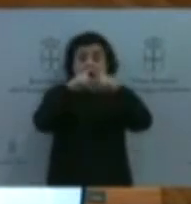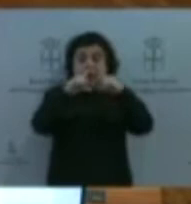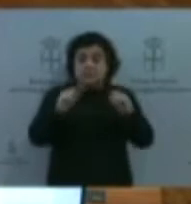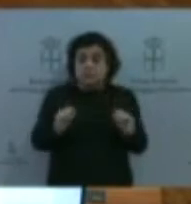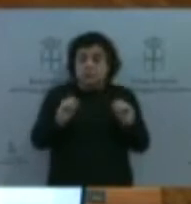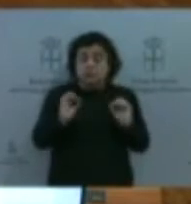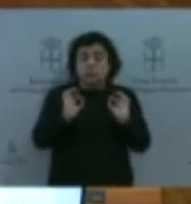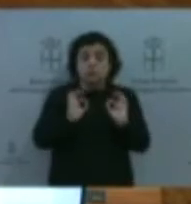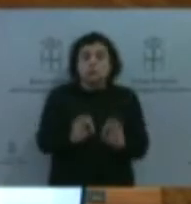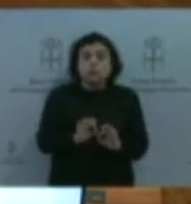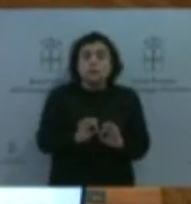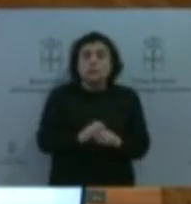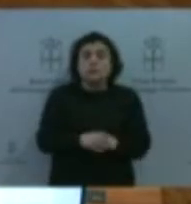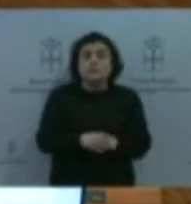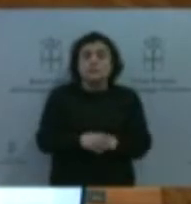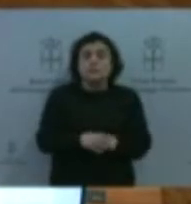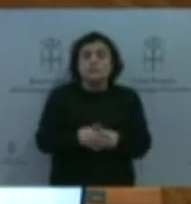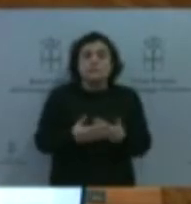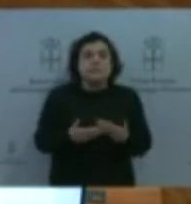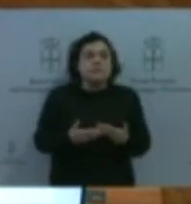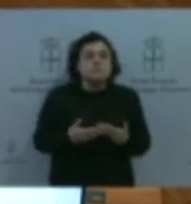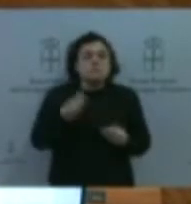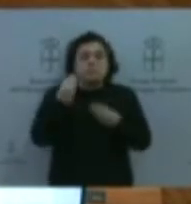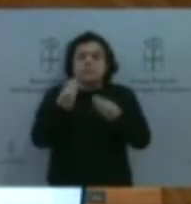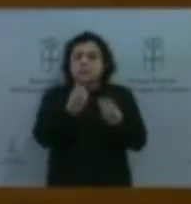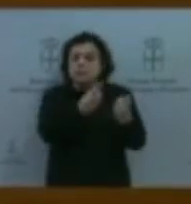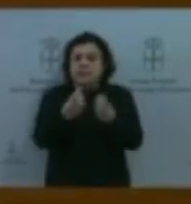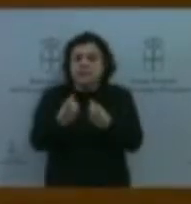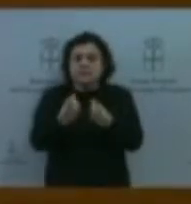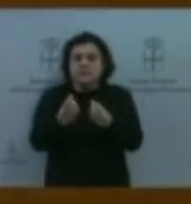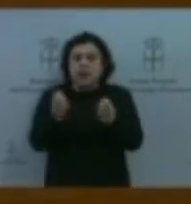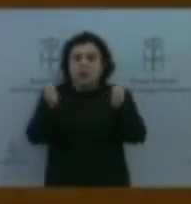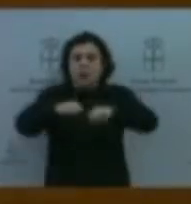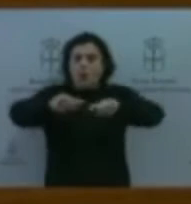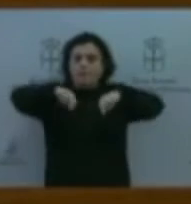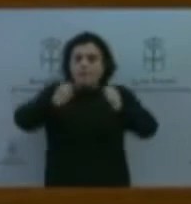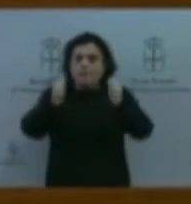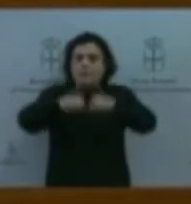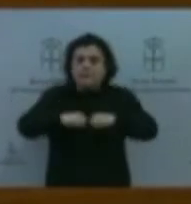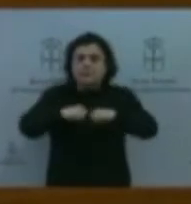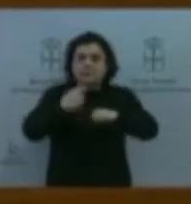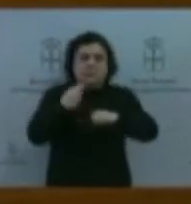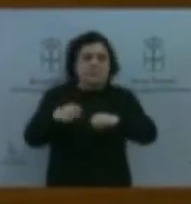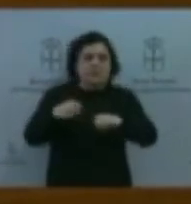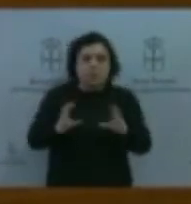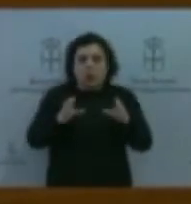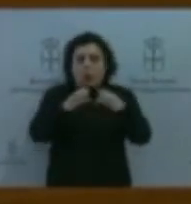se pactase prioritariamente con las mismas fuerzas que están trabajando a nivel estatal para acabar con el gobierno de coalición.